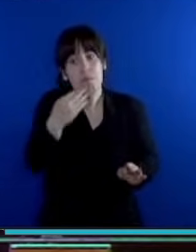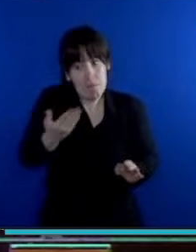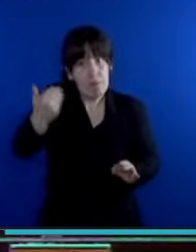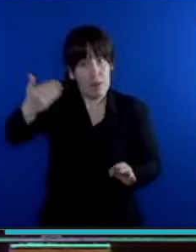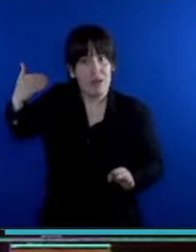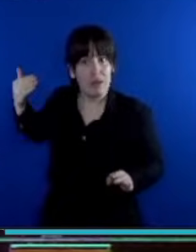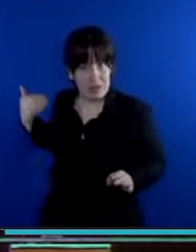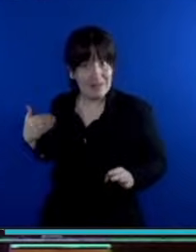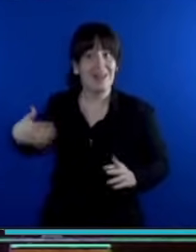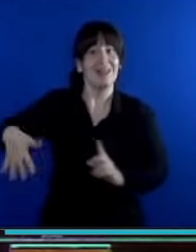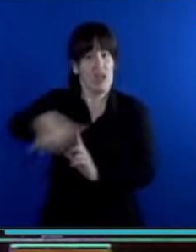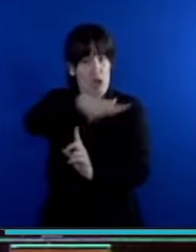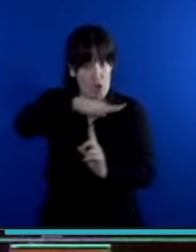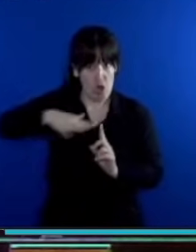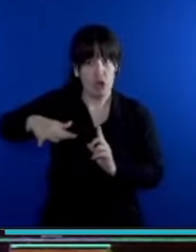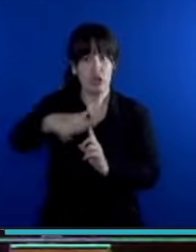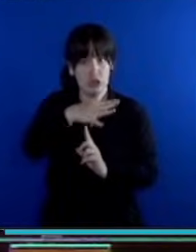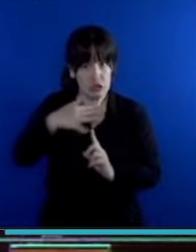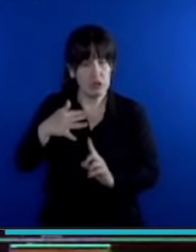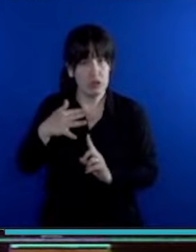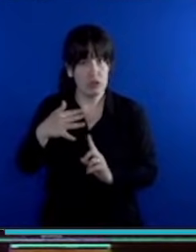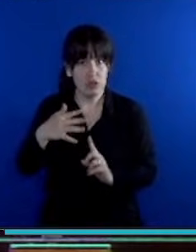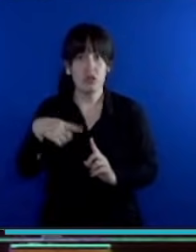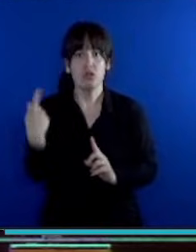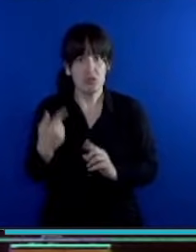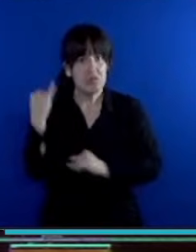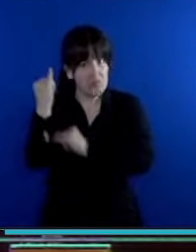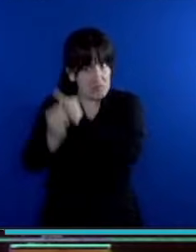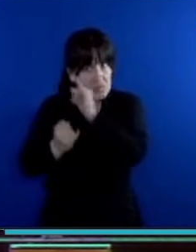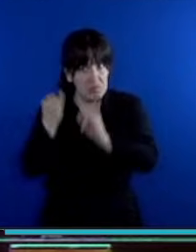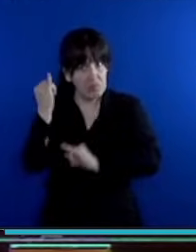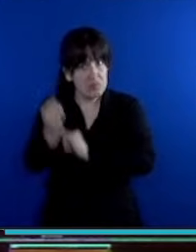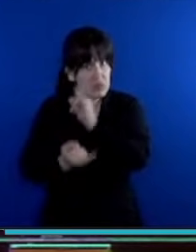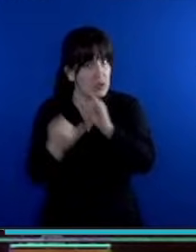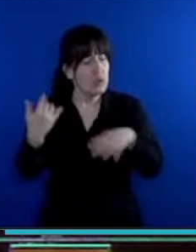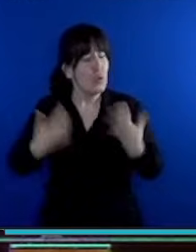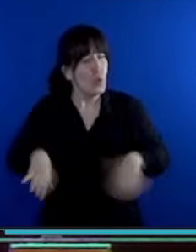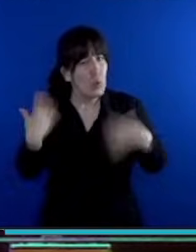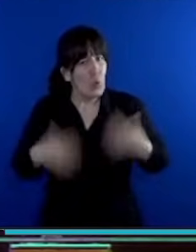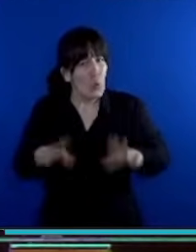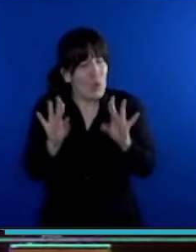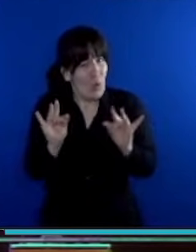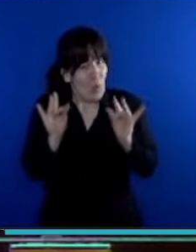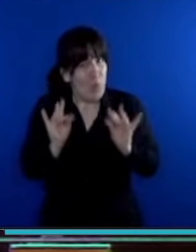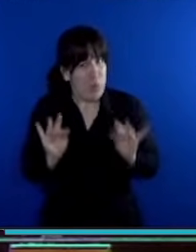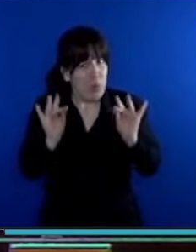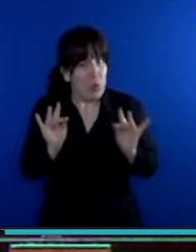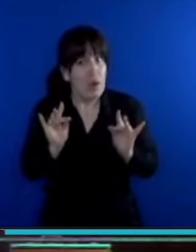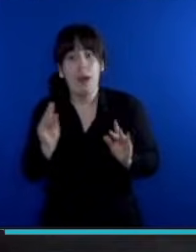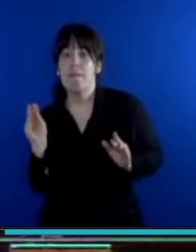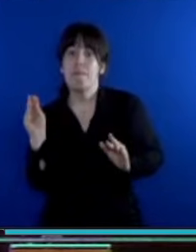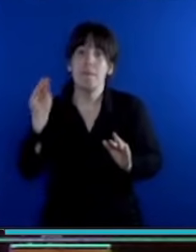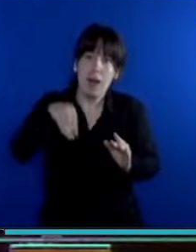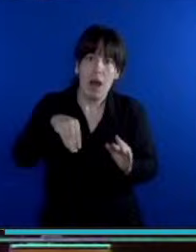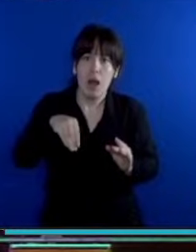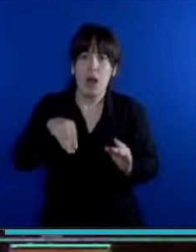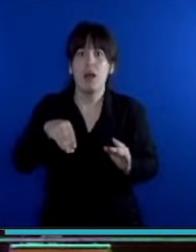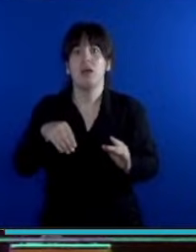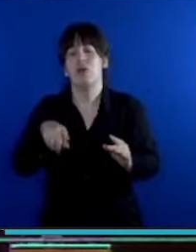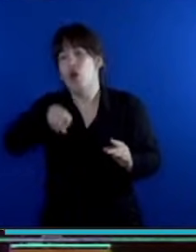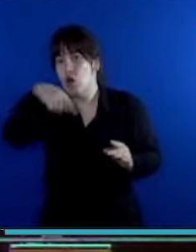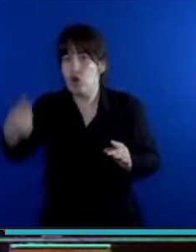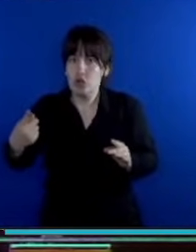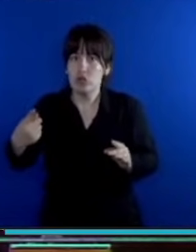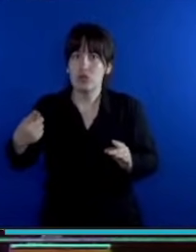este contexto que estamos describiendo y que es muy complejo, se ha sumado otro aspecto,